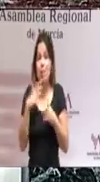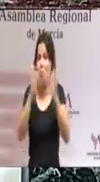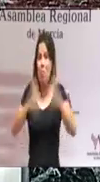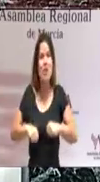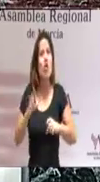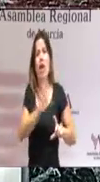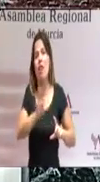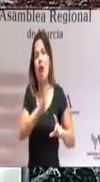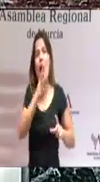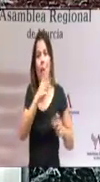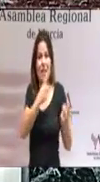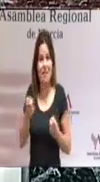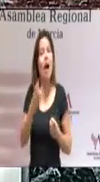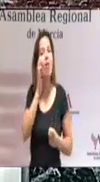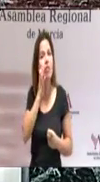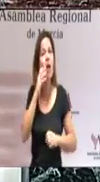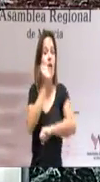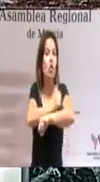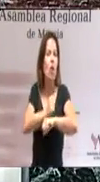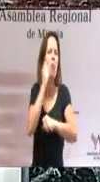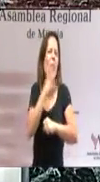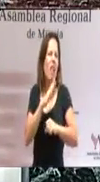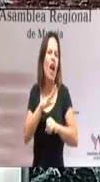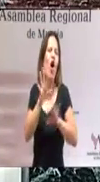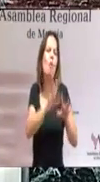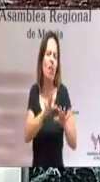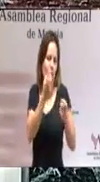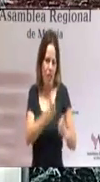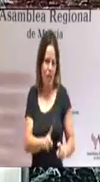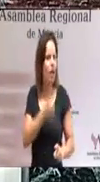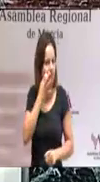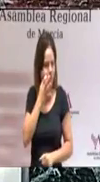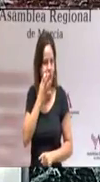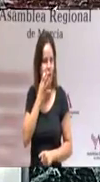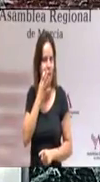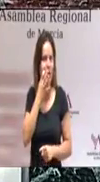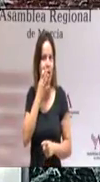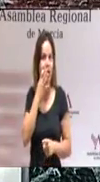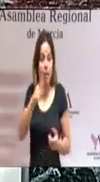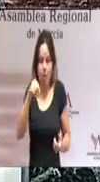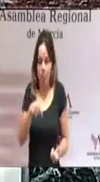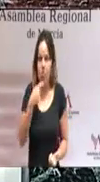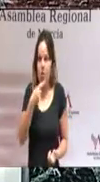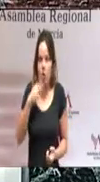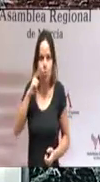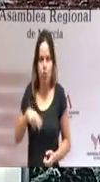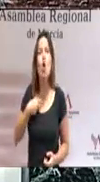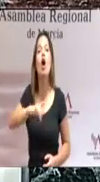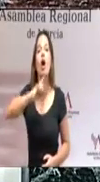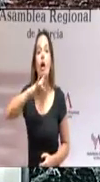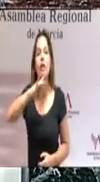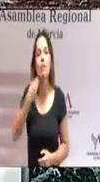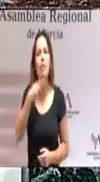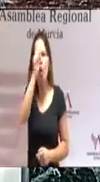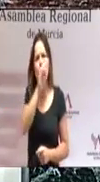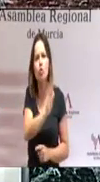agua. Es verdad que Ciudadanos creo que no debe convencerse. Es cierto. Y también lo digo aquí y lo reconozco y me alegro de esa